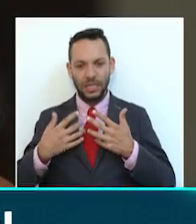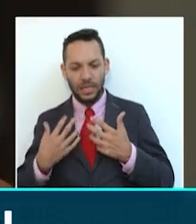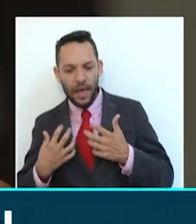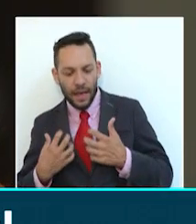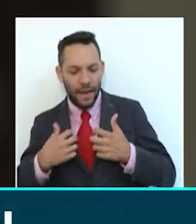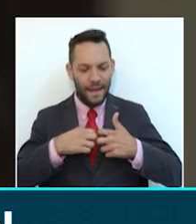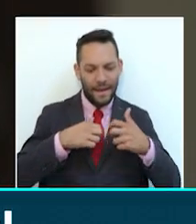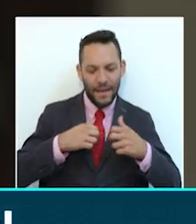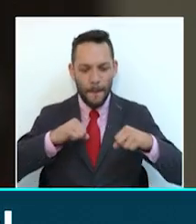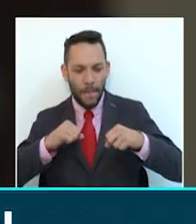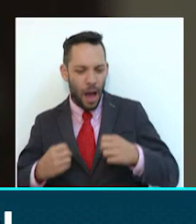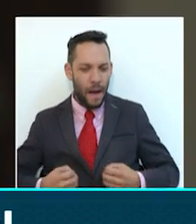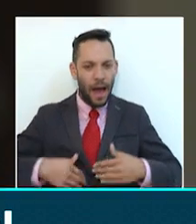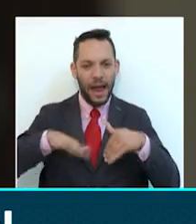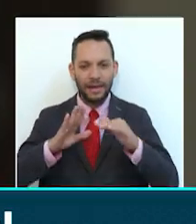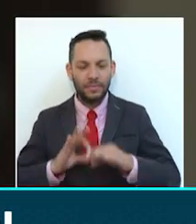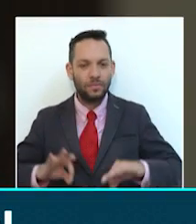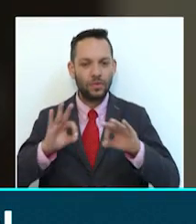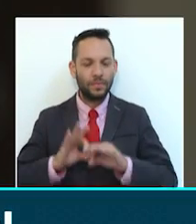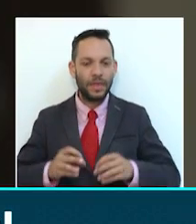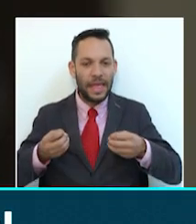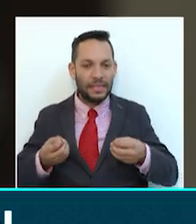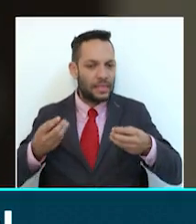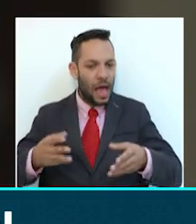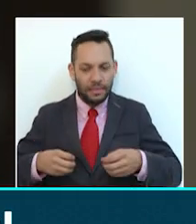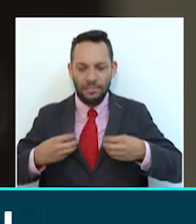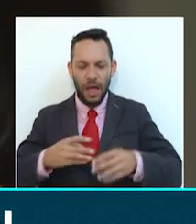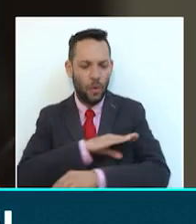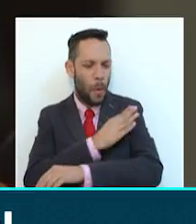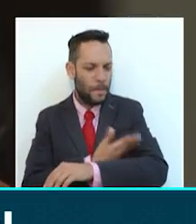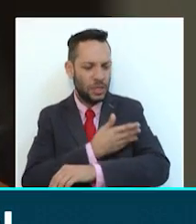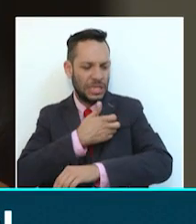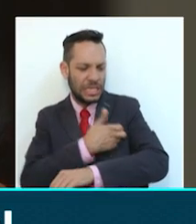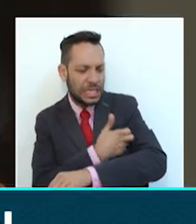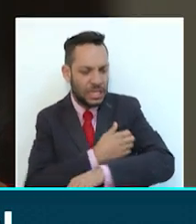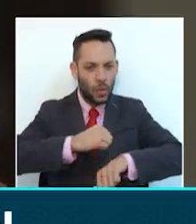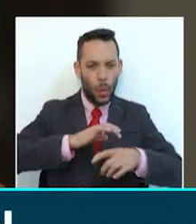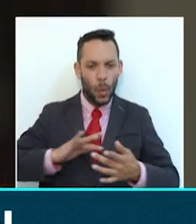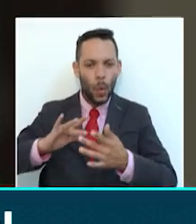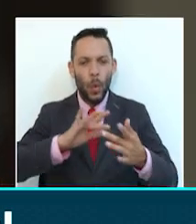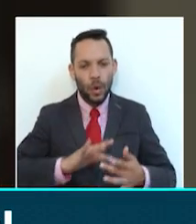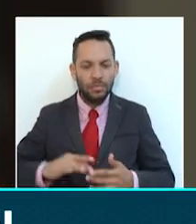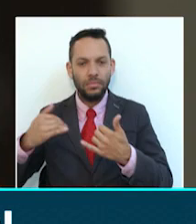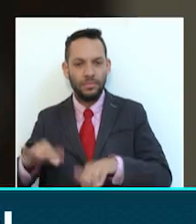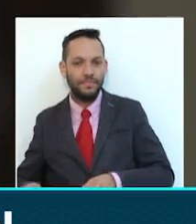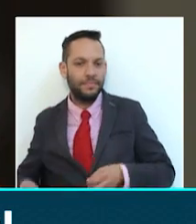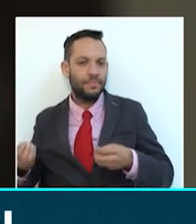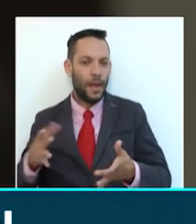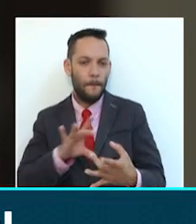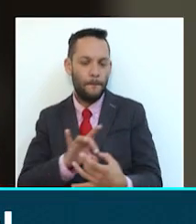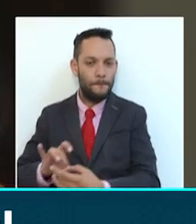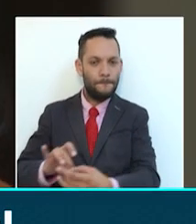lo mejor es que han entregado todo en el campo de juego y en todas las disciplinas deportivas de las que hemos traído, la gran mayoría se han